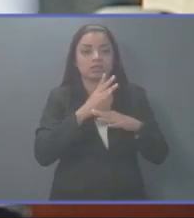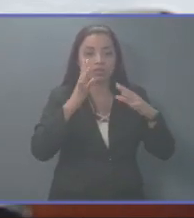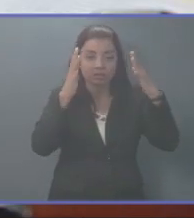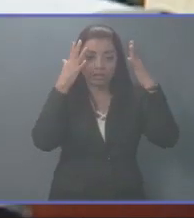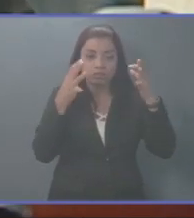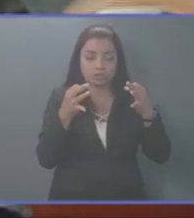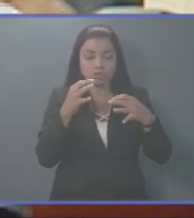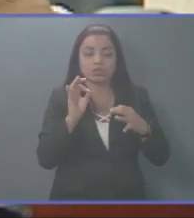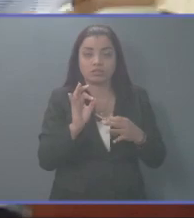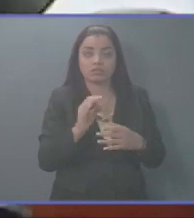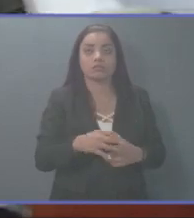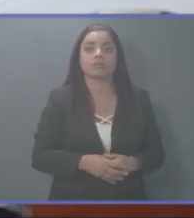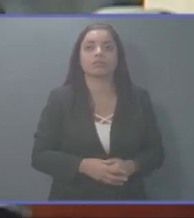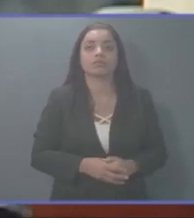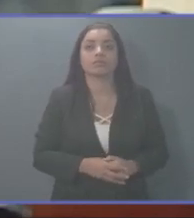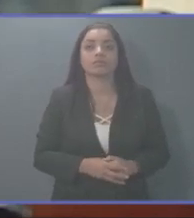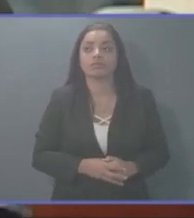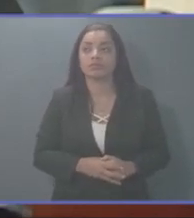decisiones.